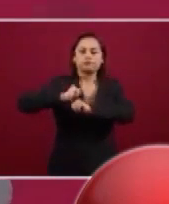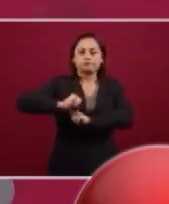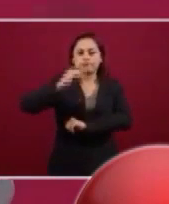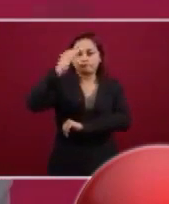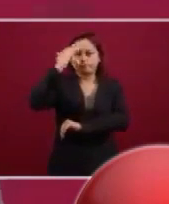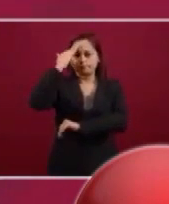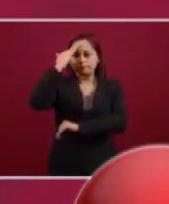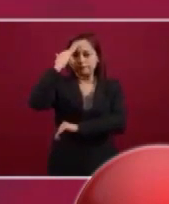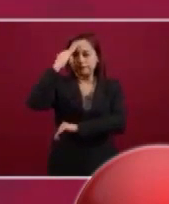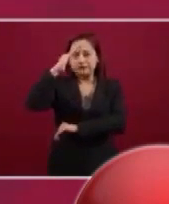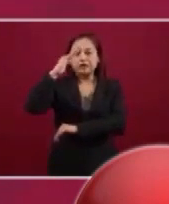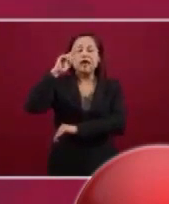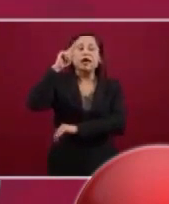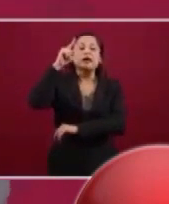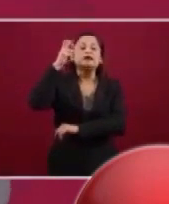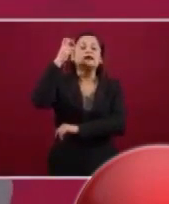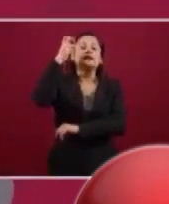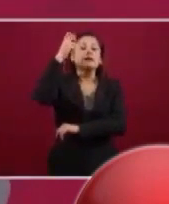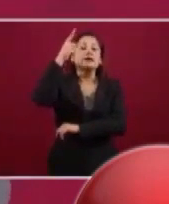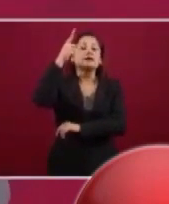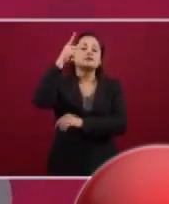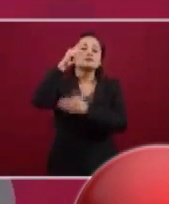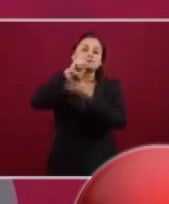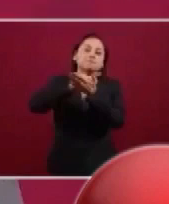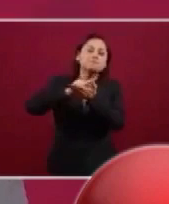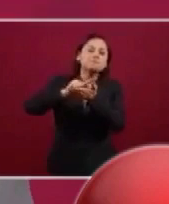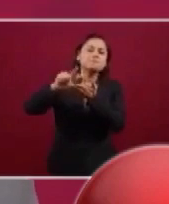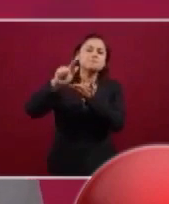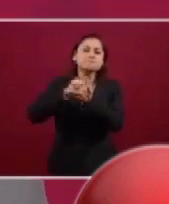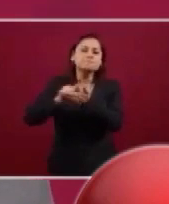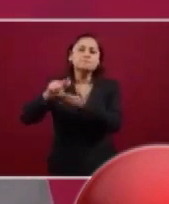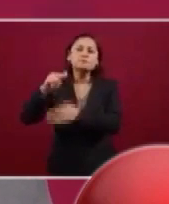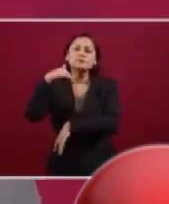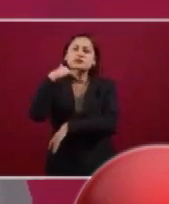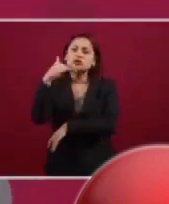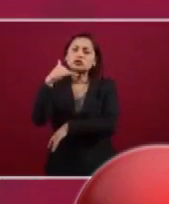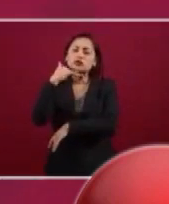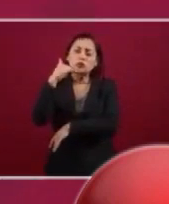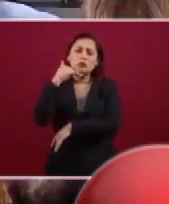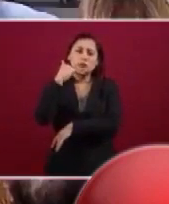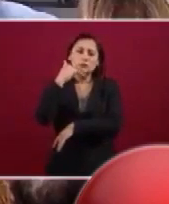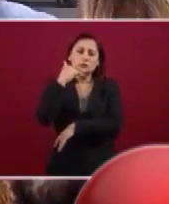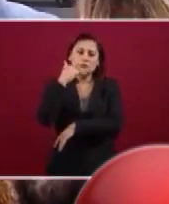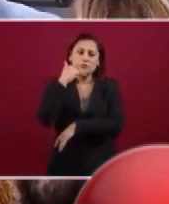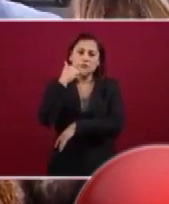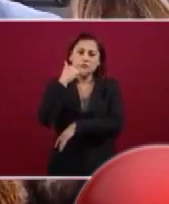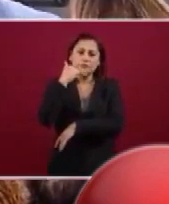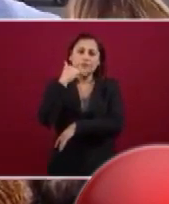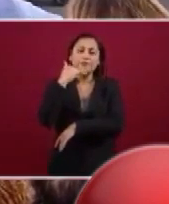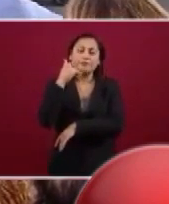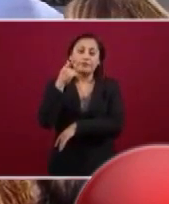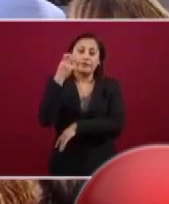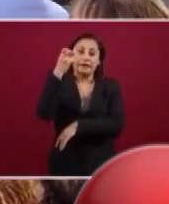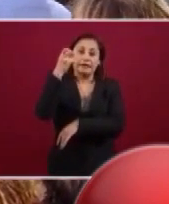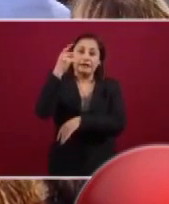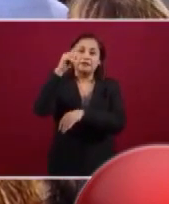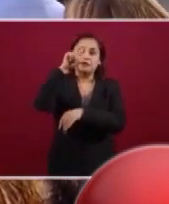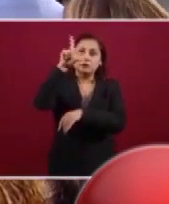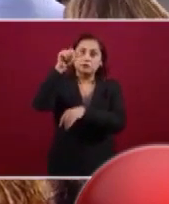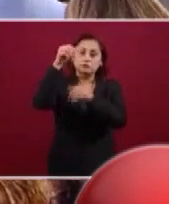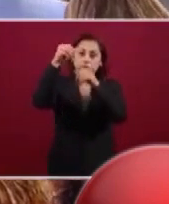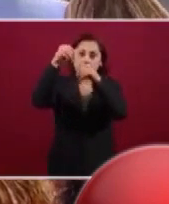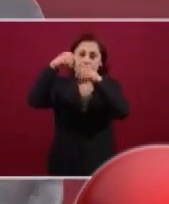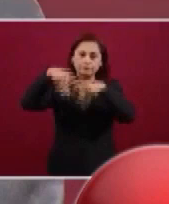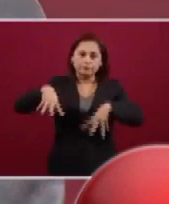escaleras. Y esa es otra diferencia que tenemos con el conservadurismo. ¿Saben qué hacían los conservadores?